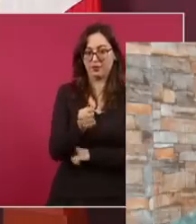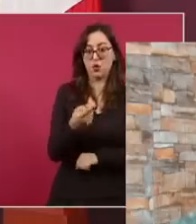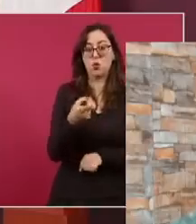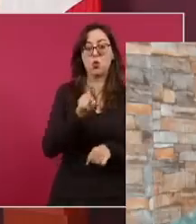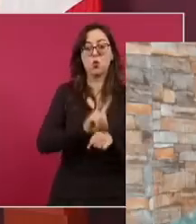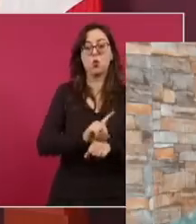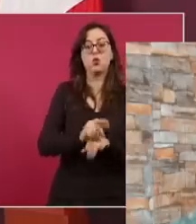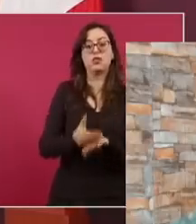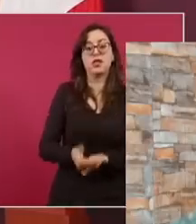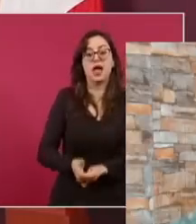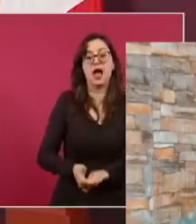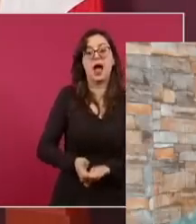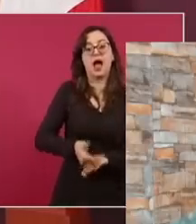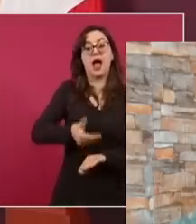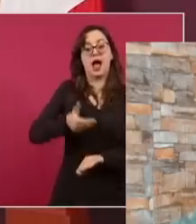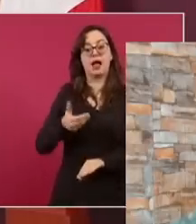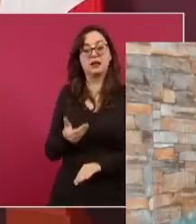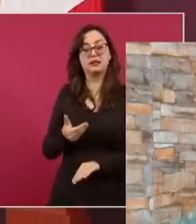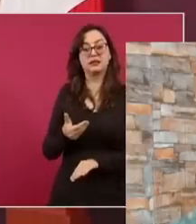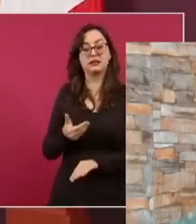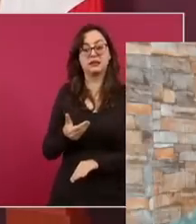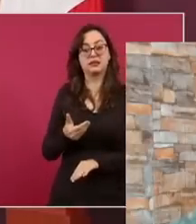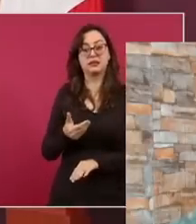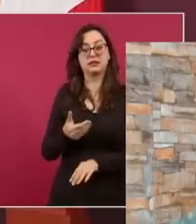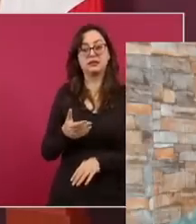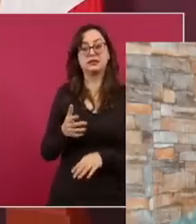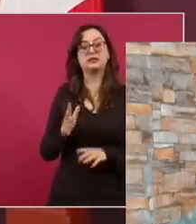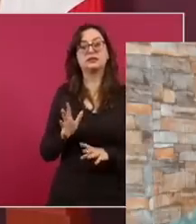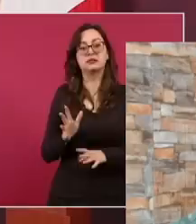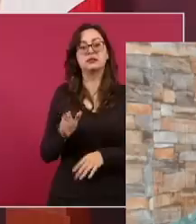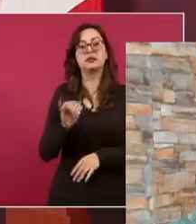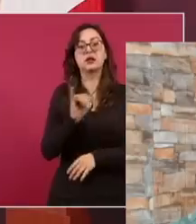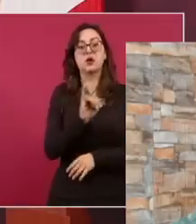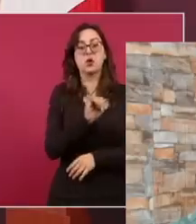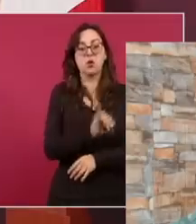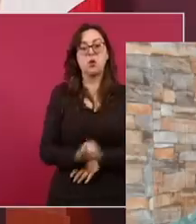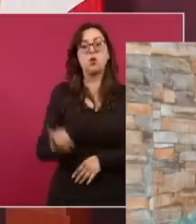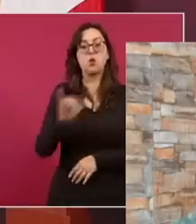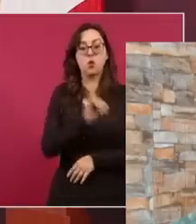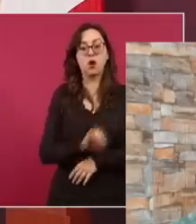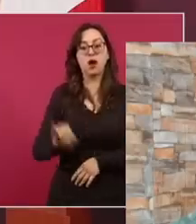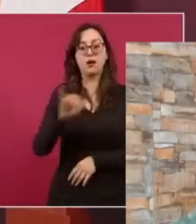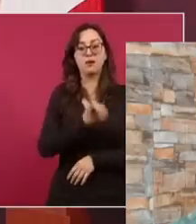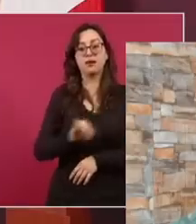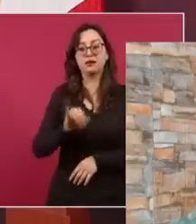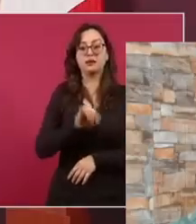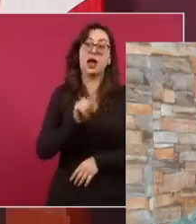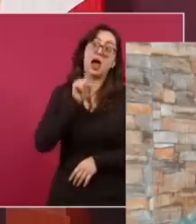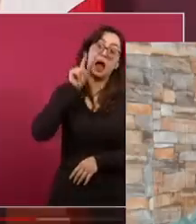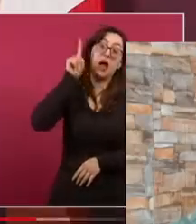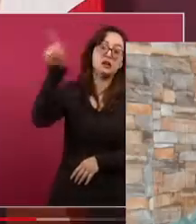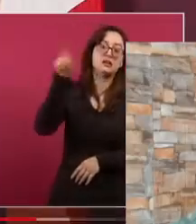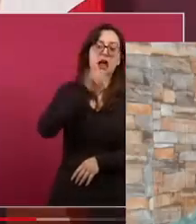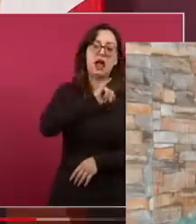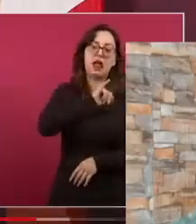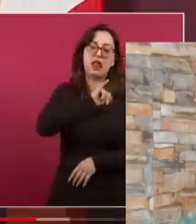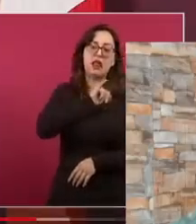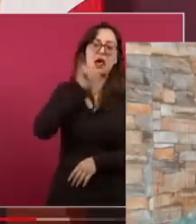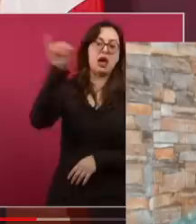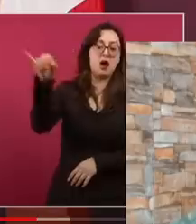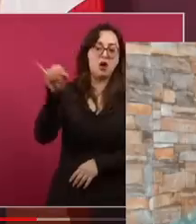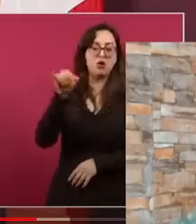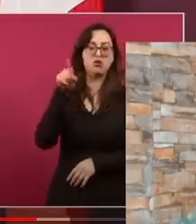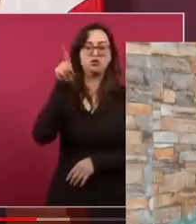anterior, la mañanera va a ser en el búnker. Invéntalo del búnker. En el búnker de lo que fue la Secretaría de